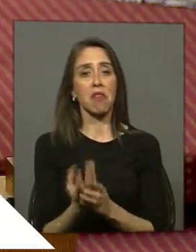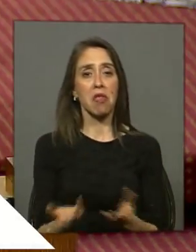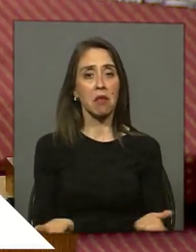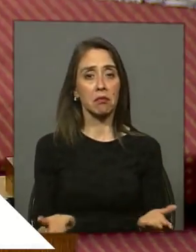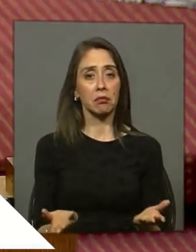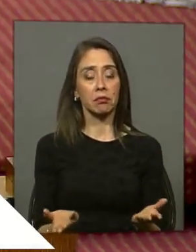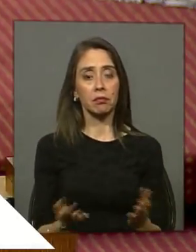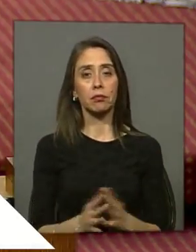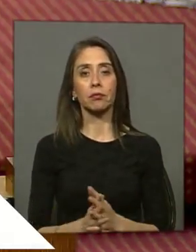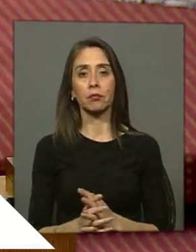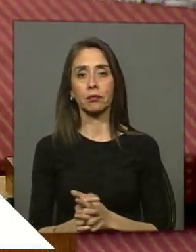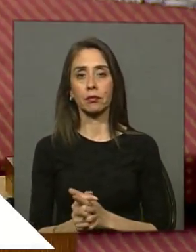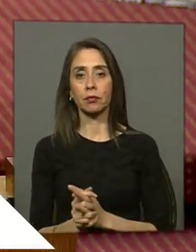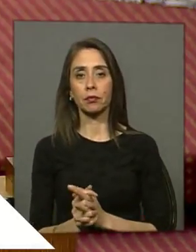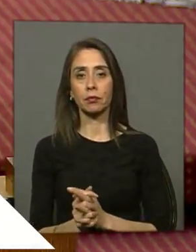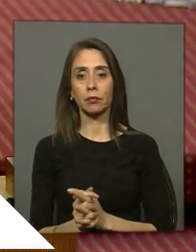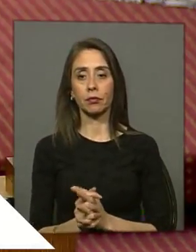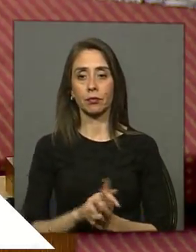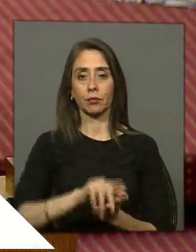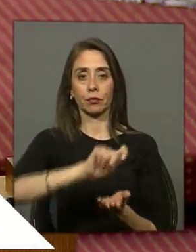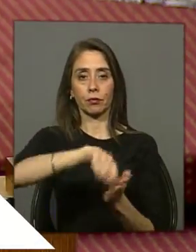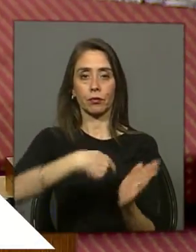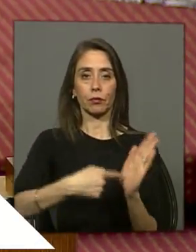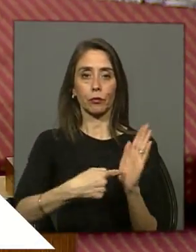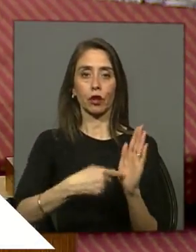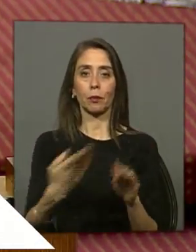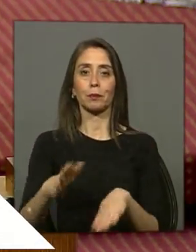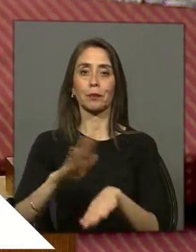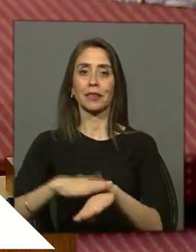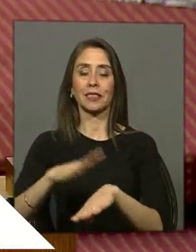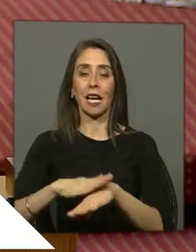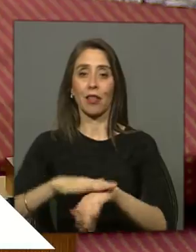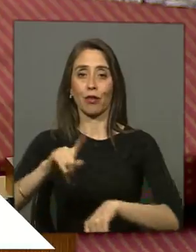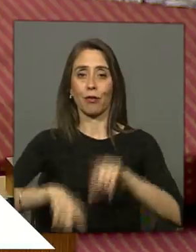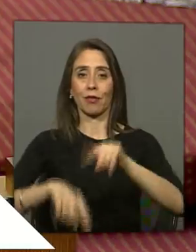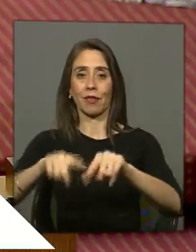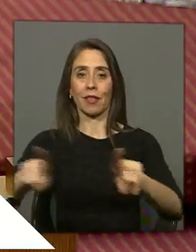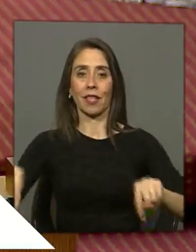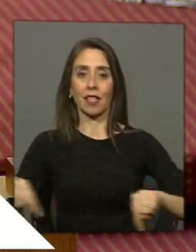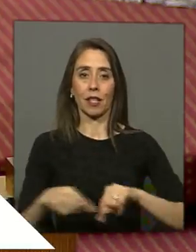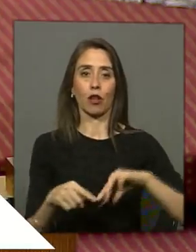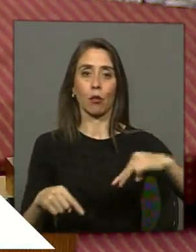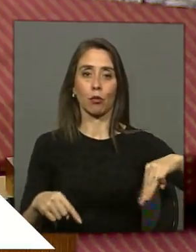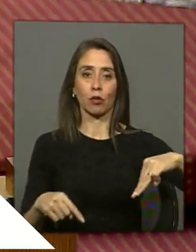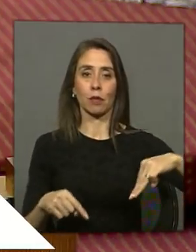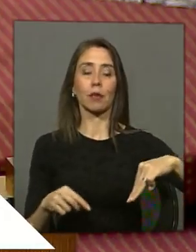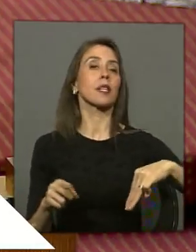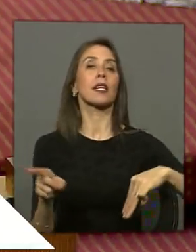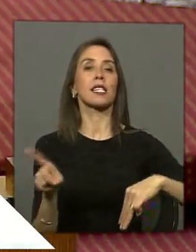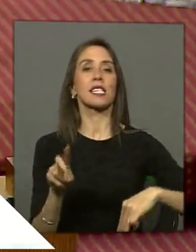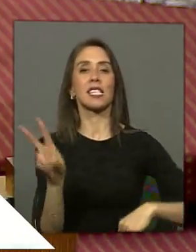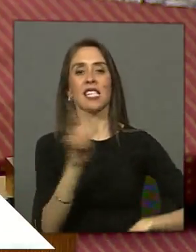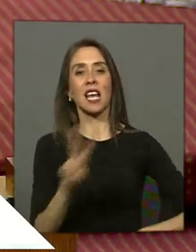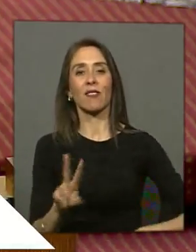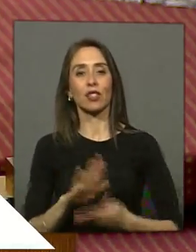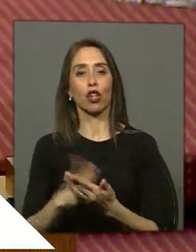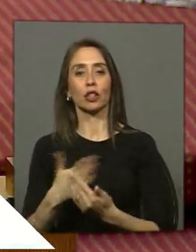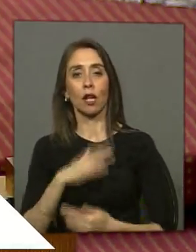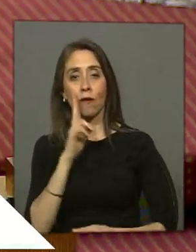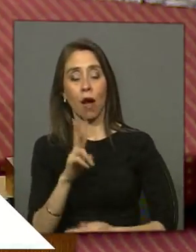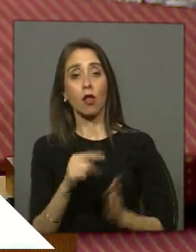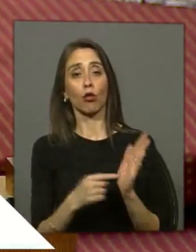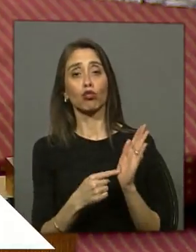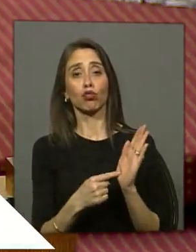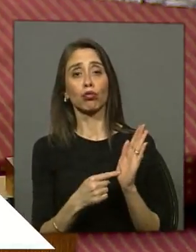entiendo además que el contrato de acomodato de los terrenos entre el municipio y el servicio de salud de Valdivia está a firme